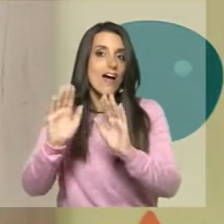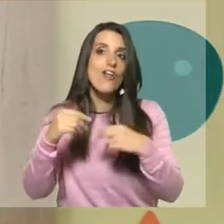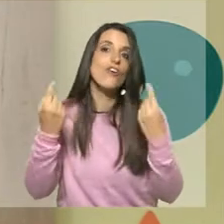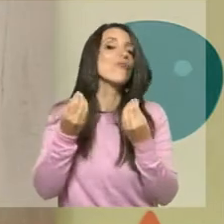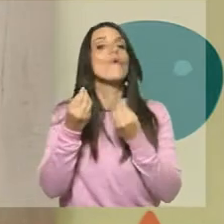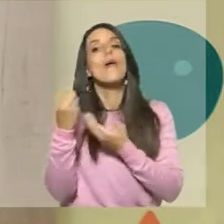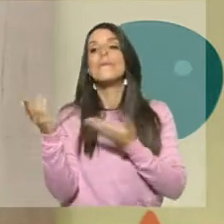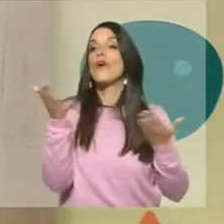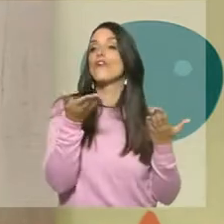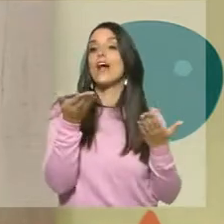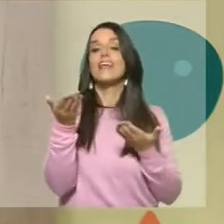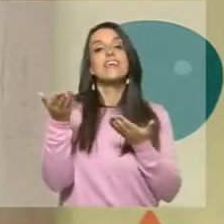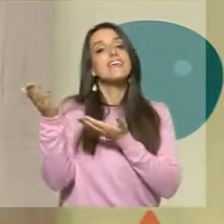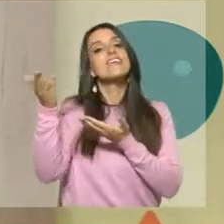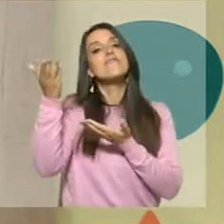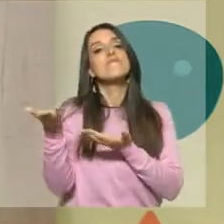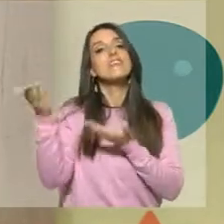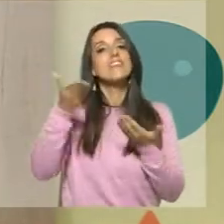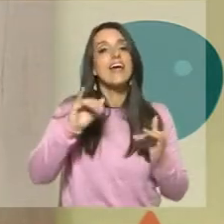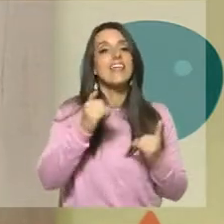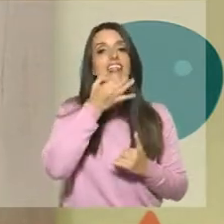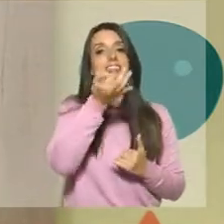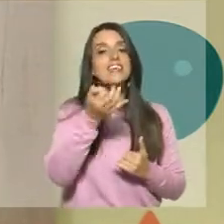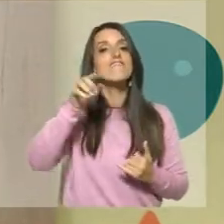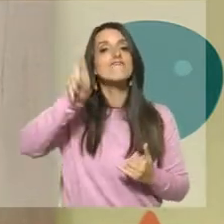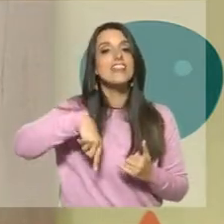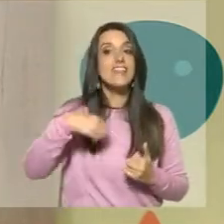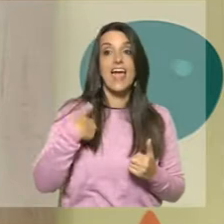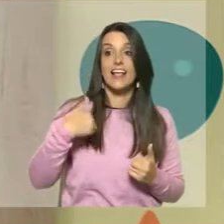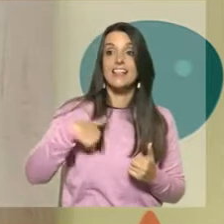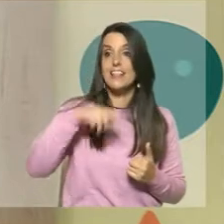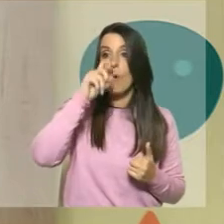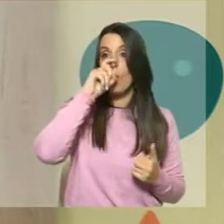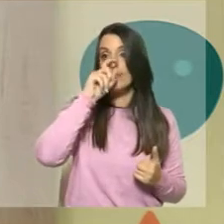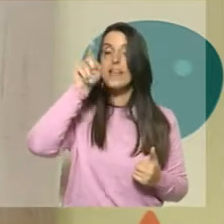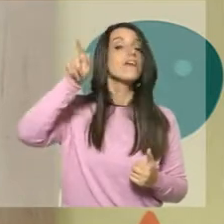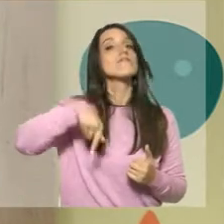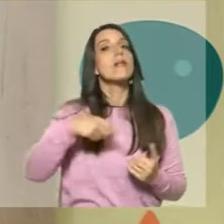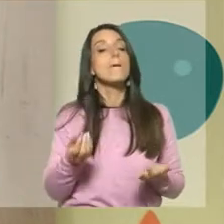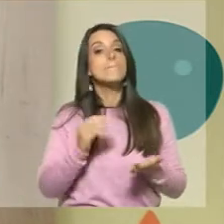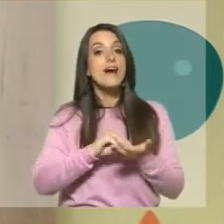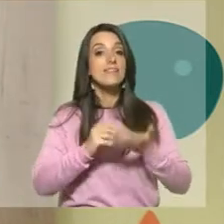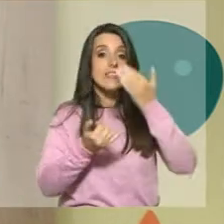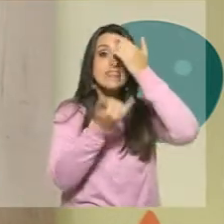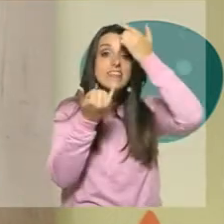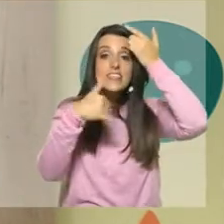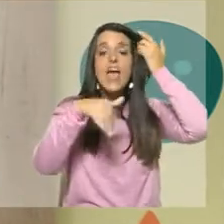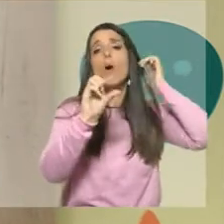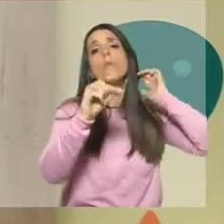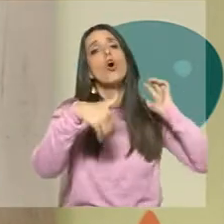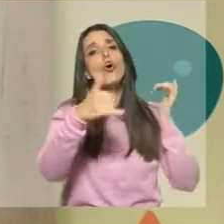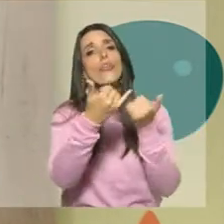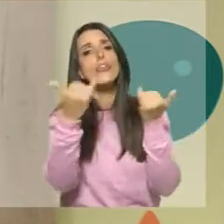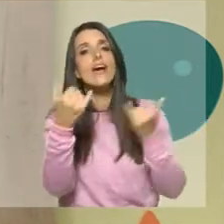nosotros tenemos que presentar a nuestra invitada que, como les decíamos, viene de Buenos Aires, viene de Argentina y además en unos días, en